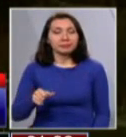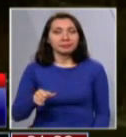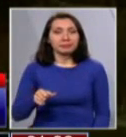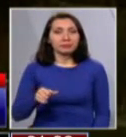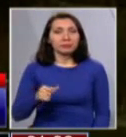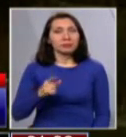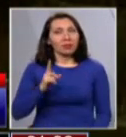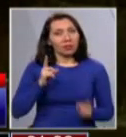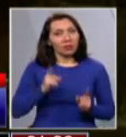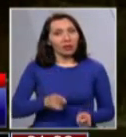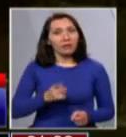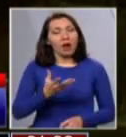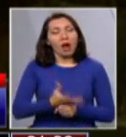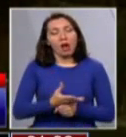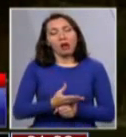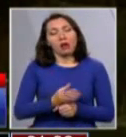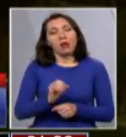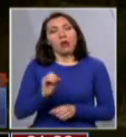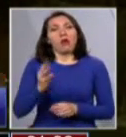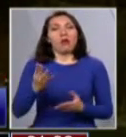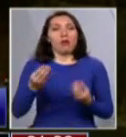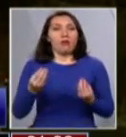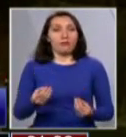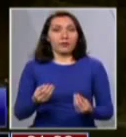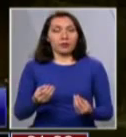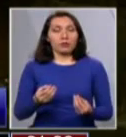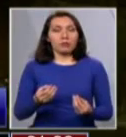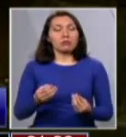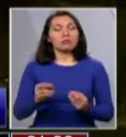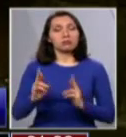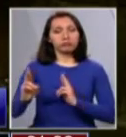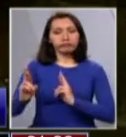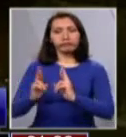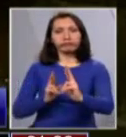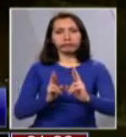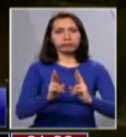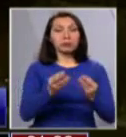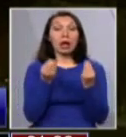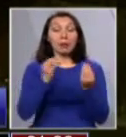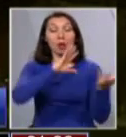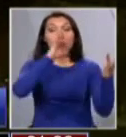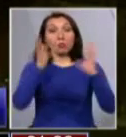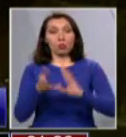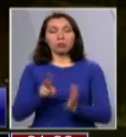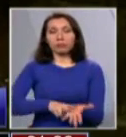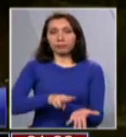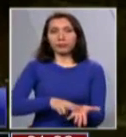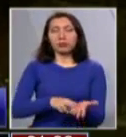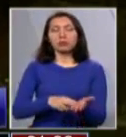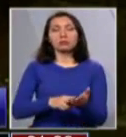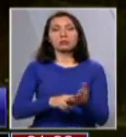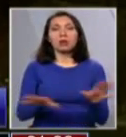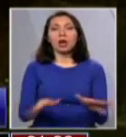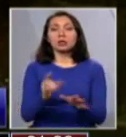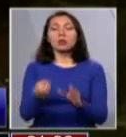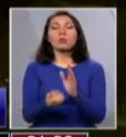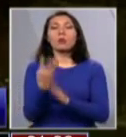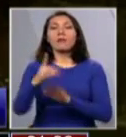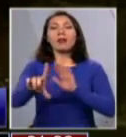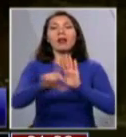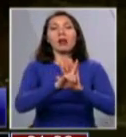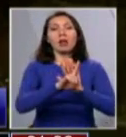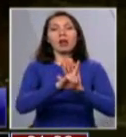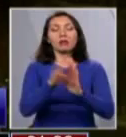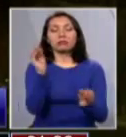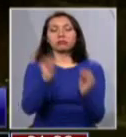uno tiene que tener obviamente en relación con que lo que está pasando en el mundo real cuando se está haciendo una ley por ejemplo